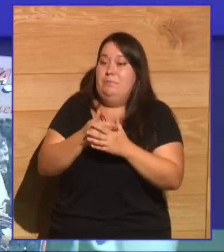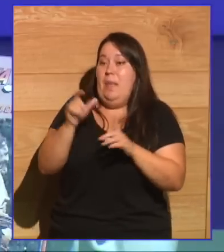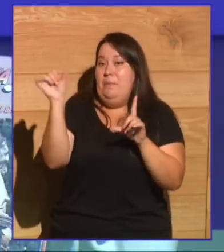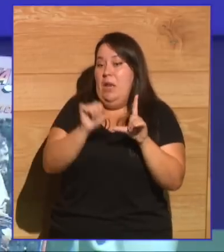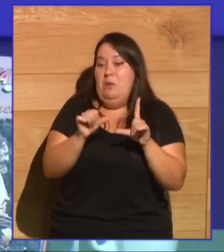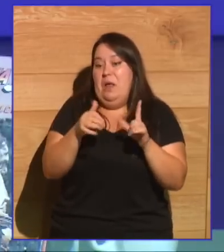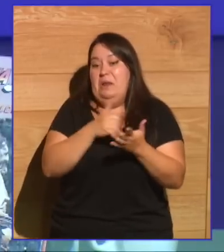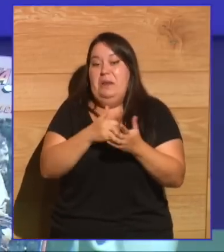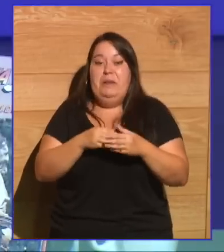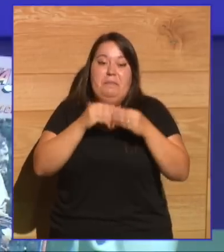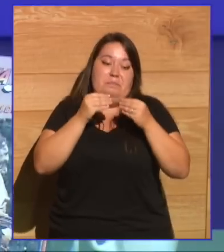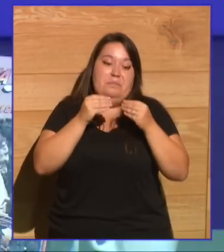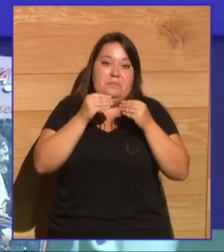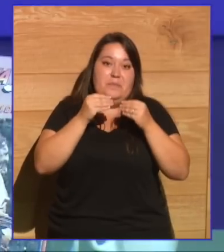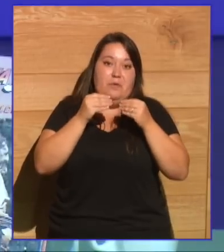nivel de trama